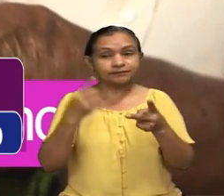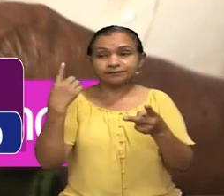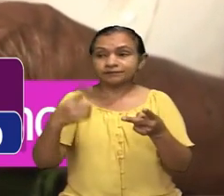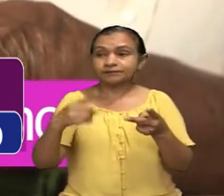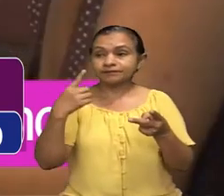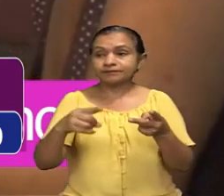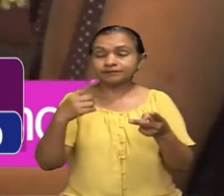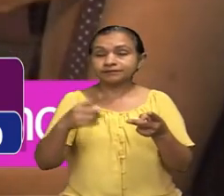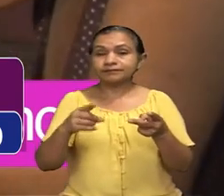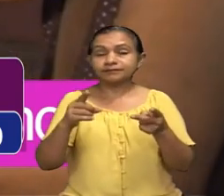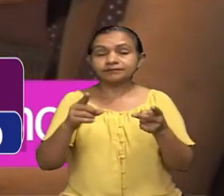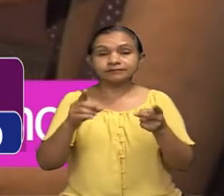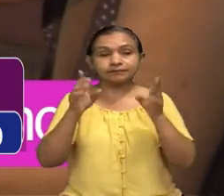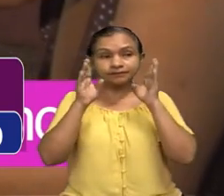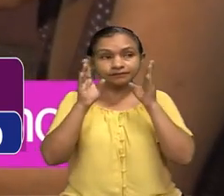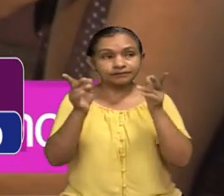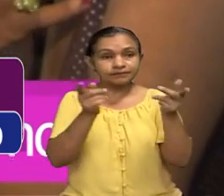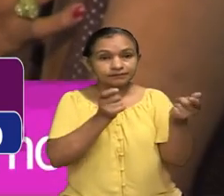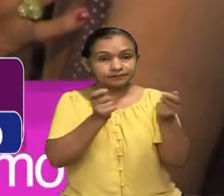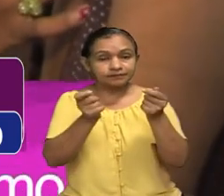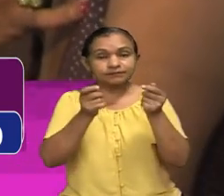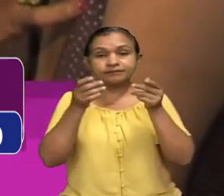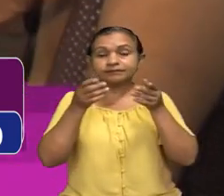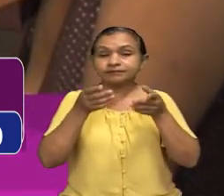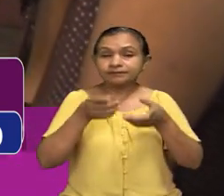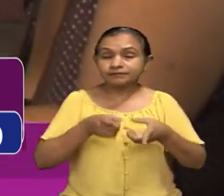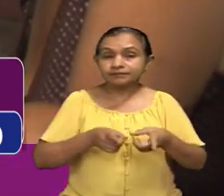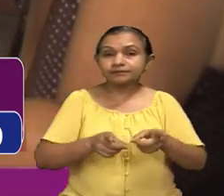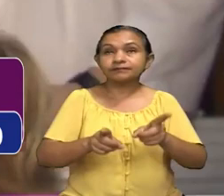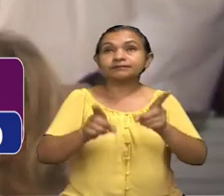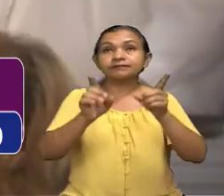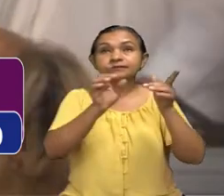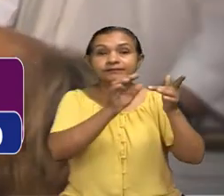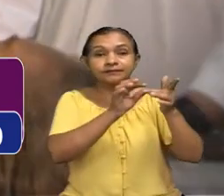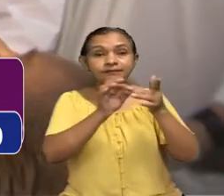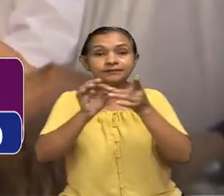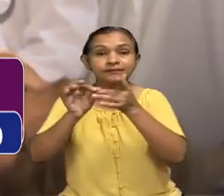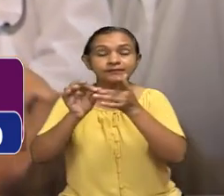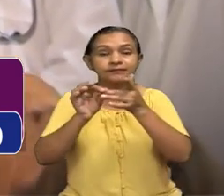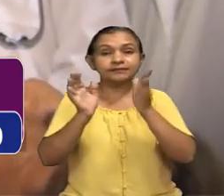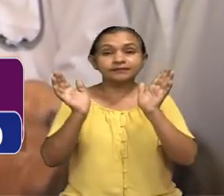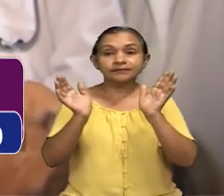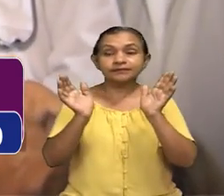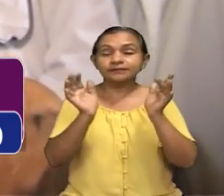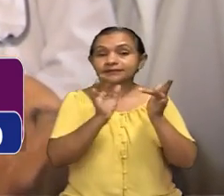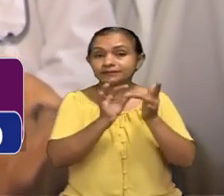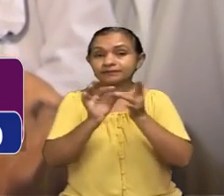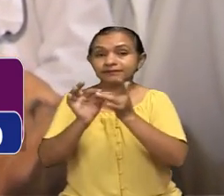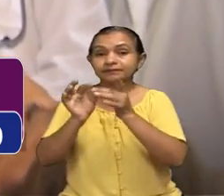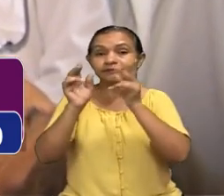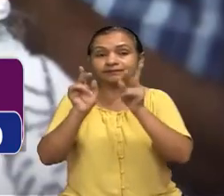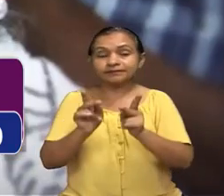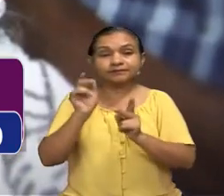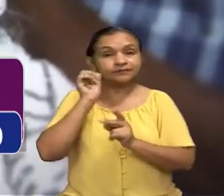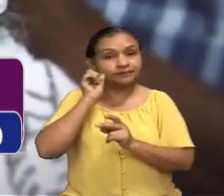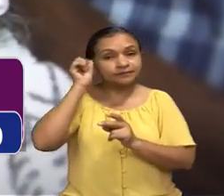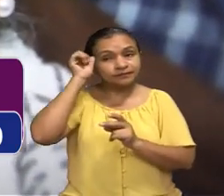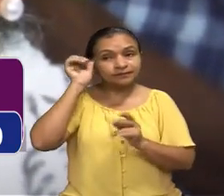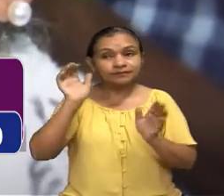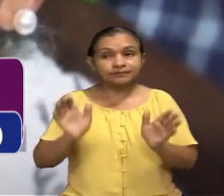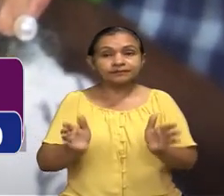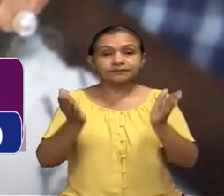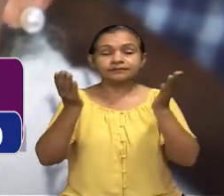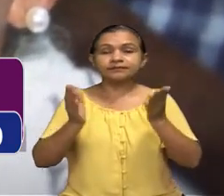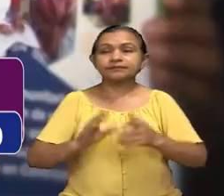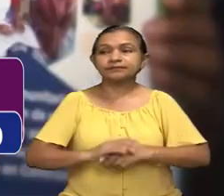un trato digno. Un trato digno, un trato especializado y un trato preferencial para las personas adultas mayores.